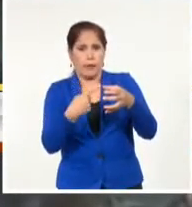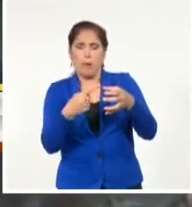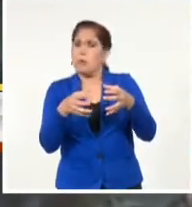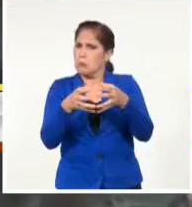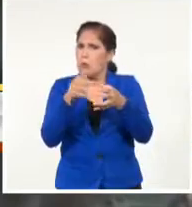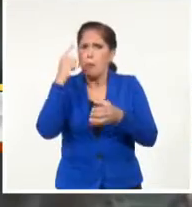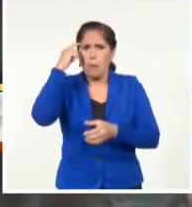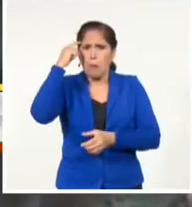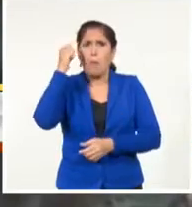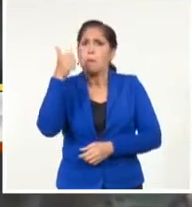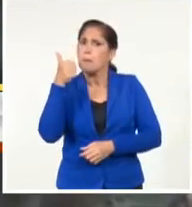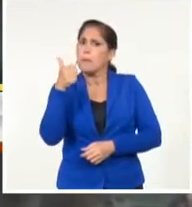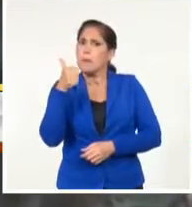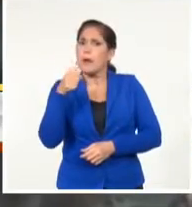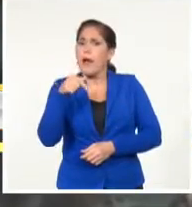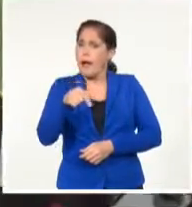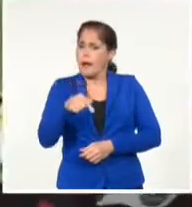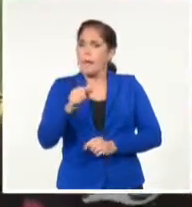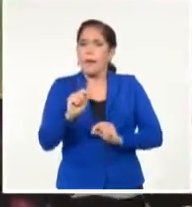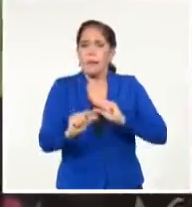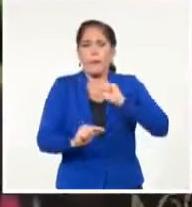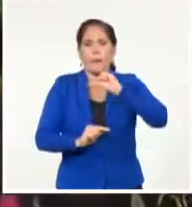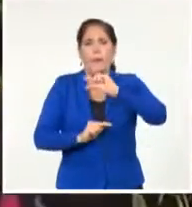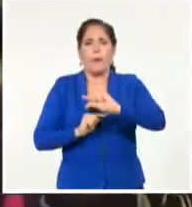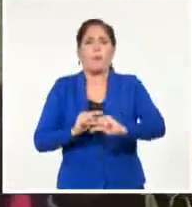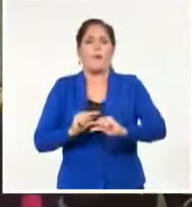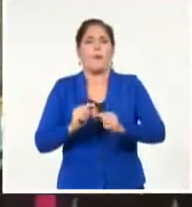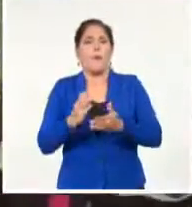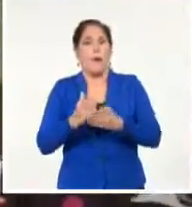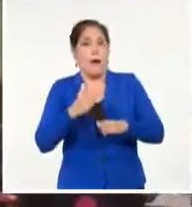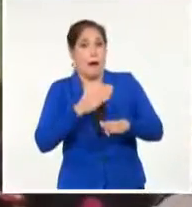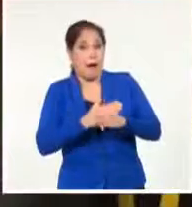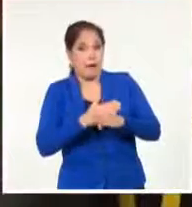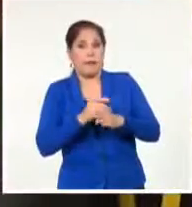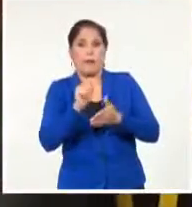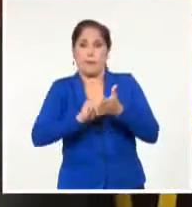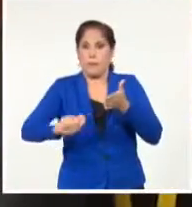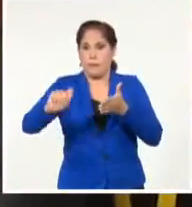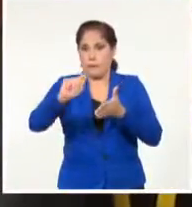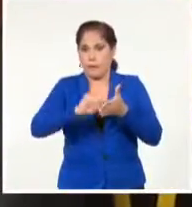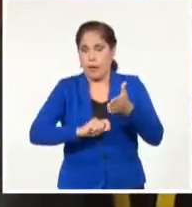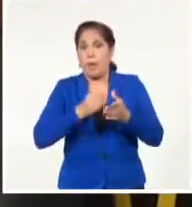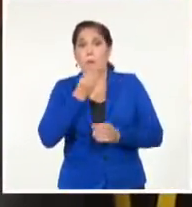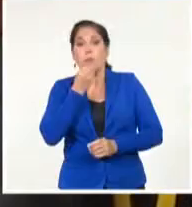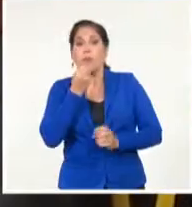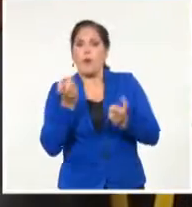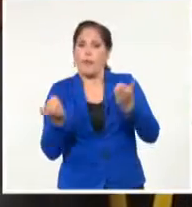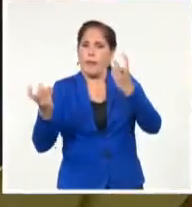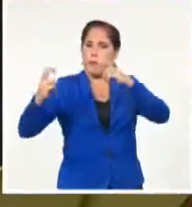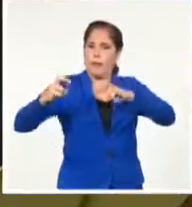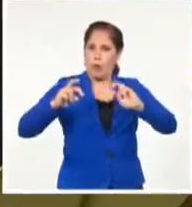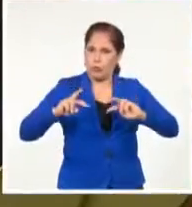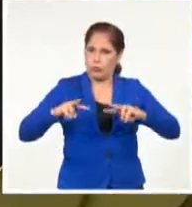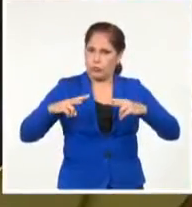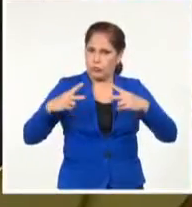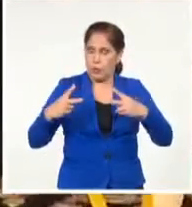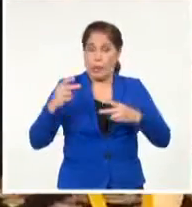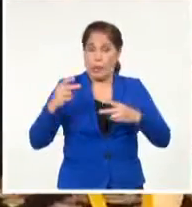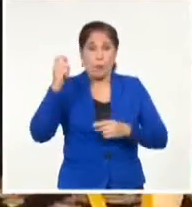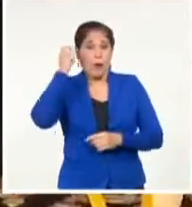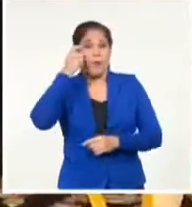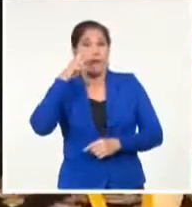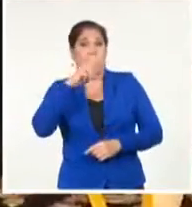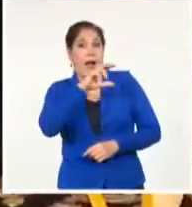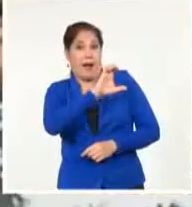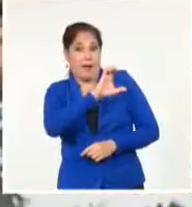que los acercamientos aún están en una etapa preliminar al referirse a las posibilidades que esta facción de las extintas